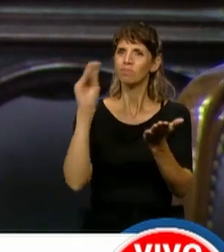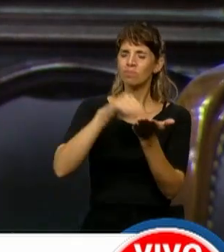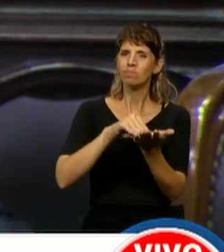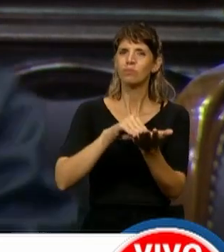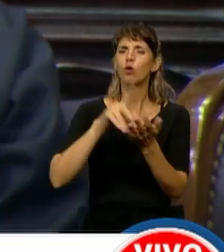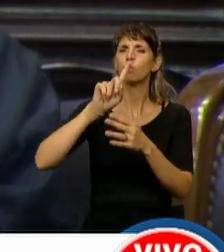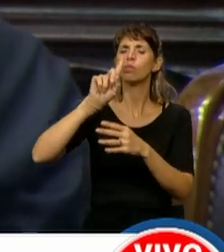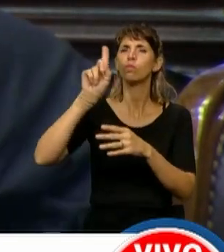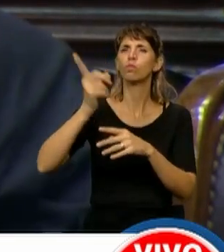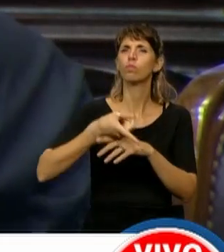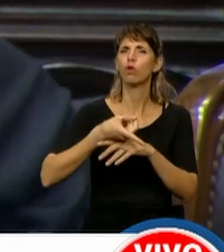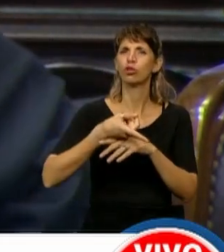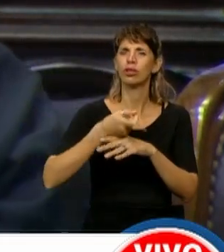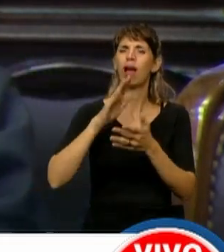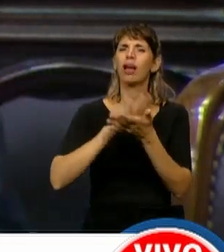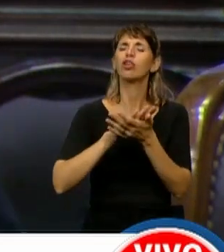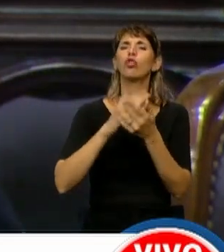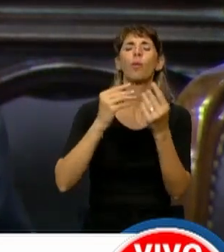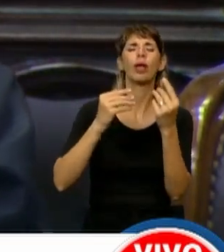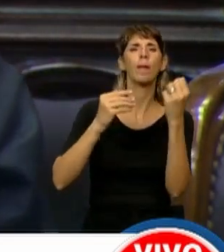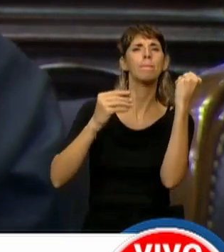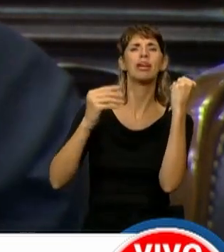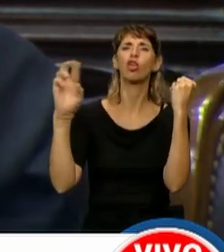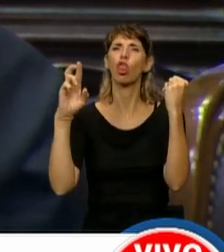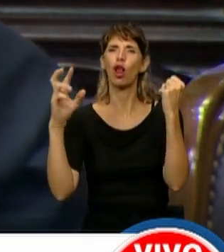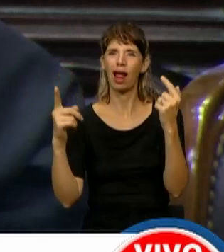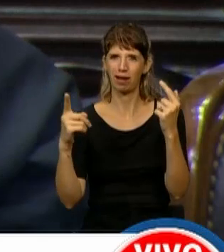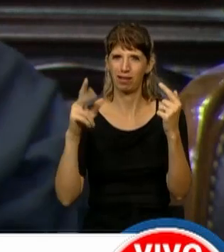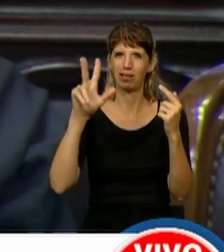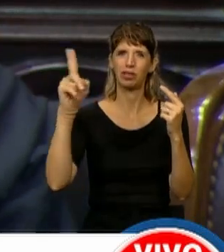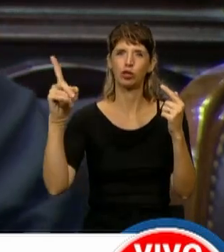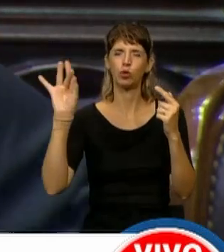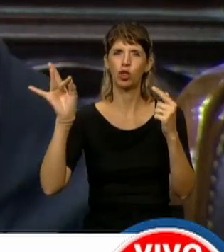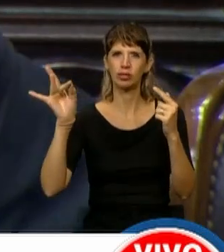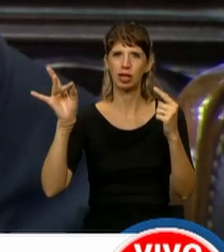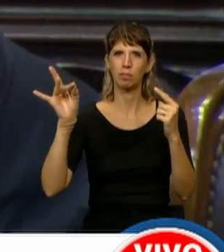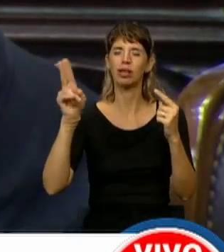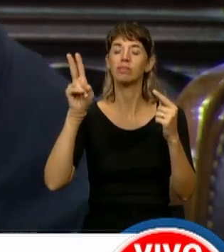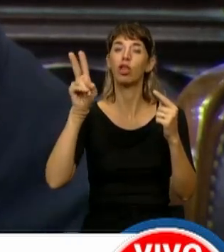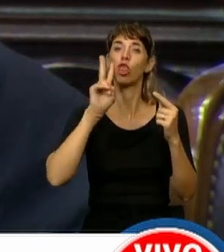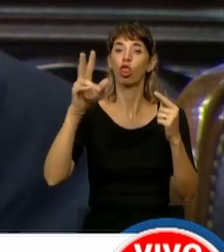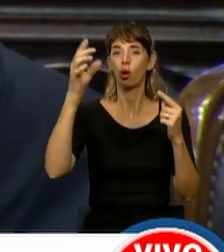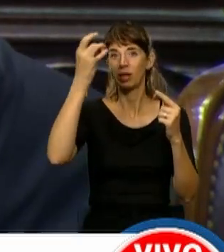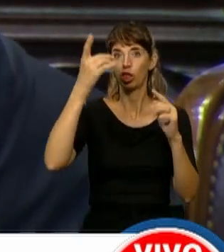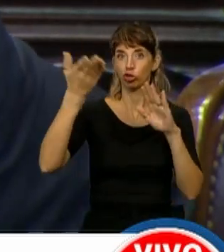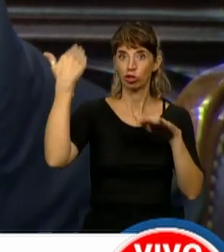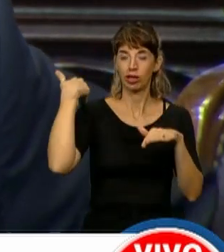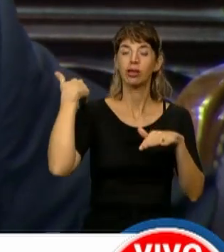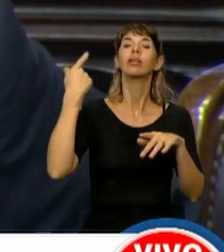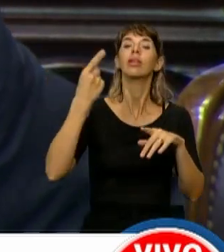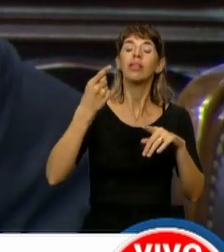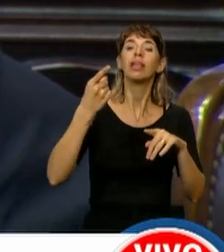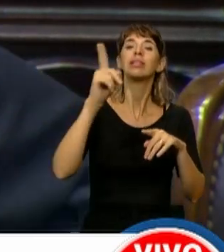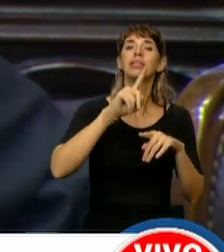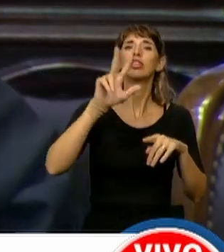de tipo de cambio al 31 de diciembre de 2012 de 131 pesos.